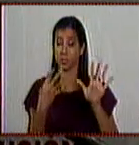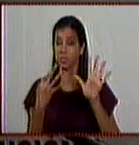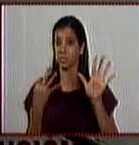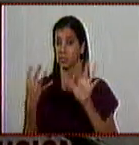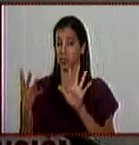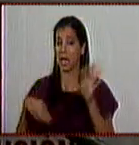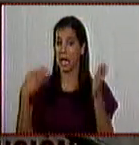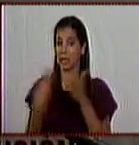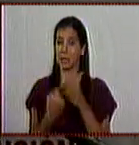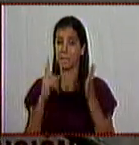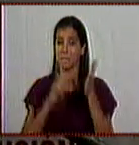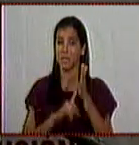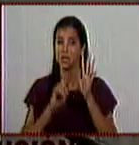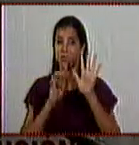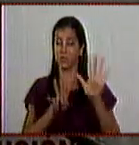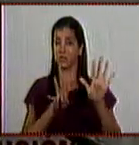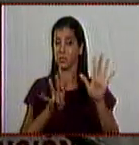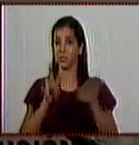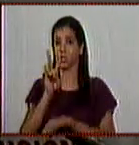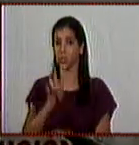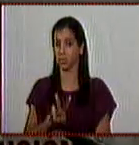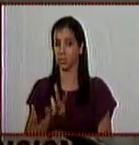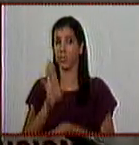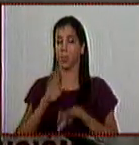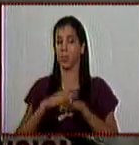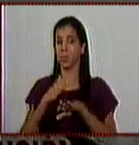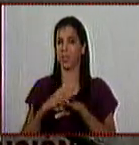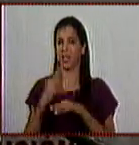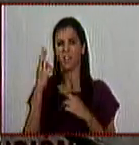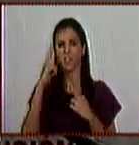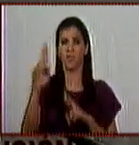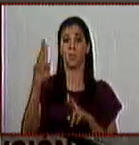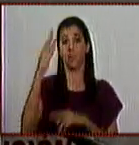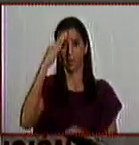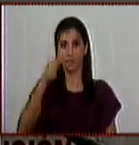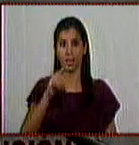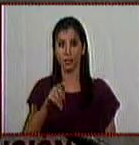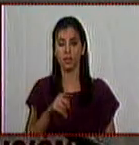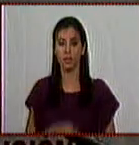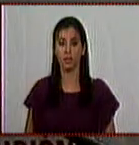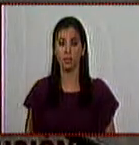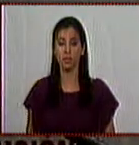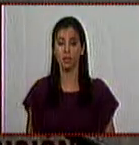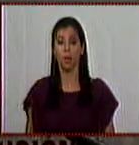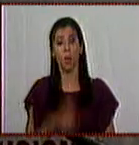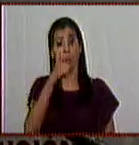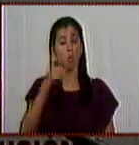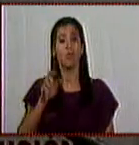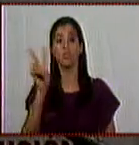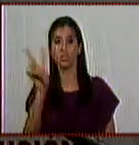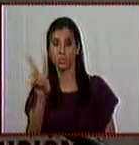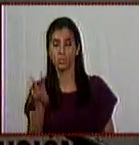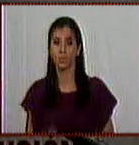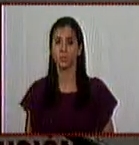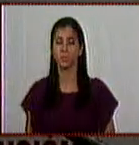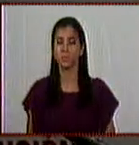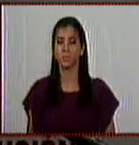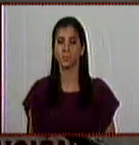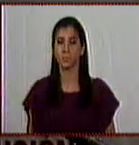hasta 1992 cuando se produce la rebelión militar el pueblo venezolano habría